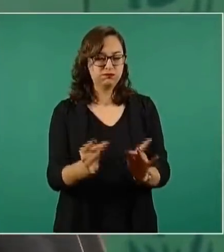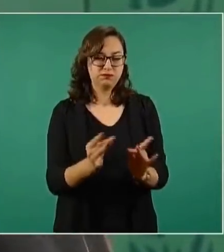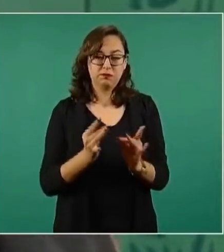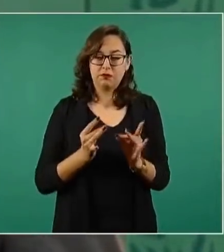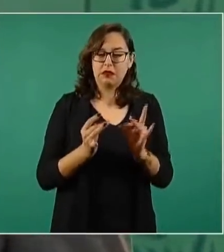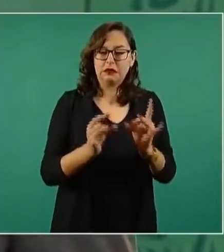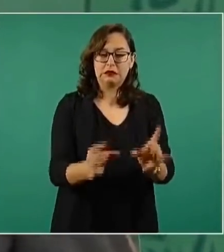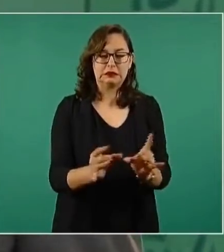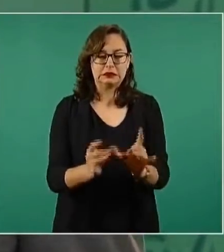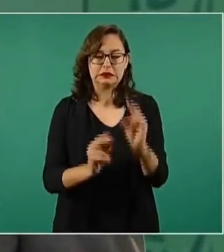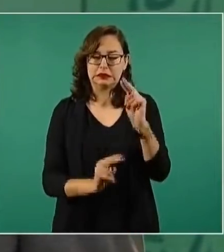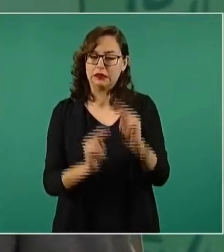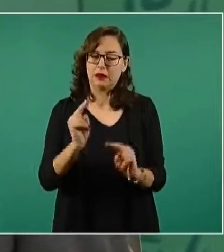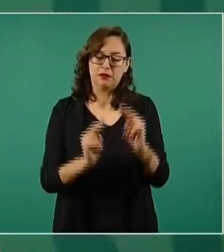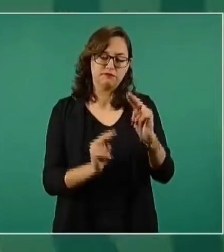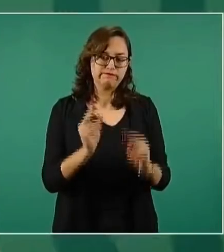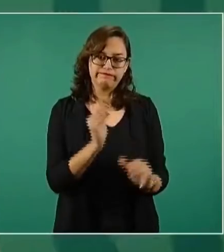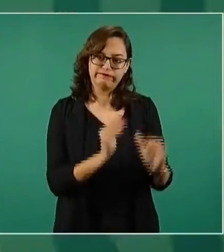mundo.